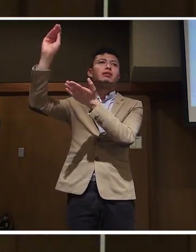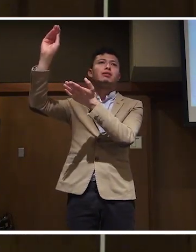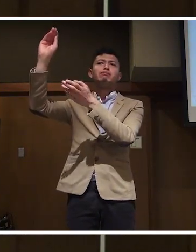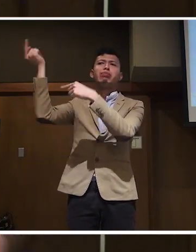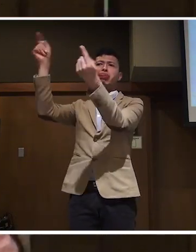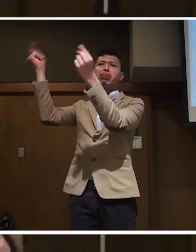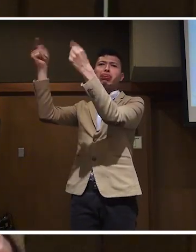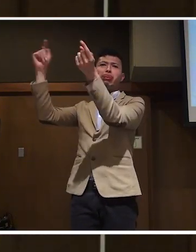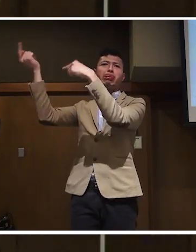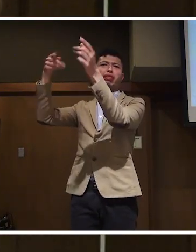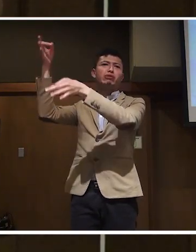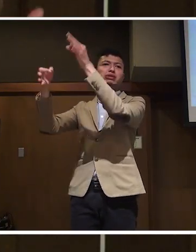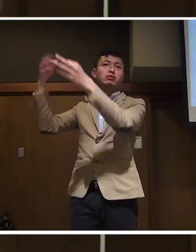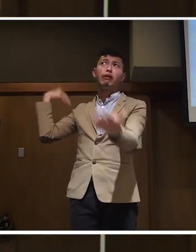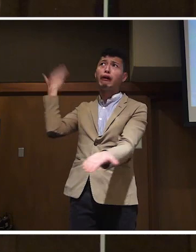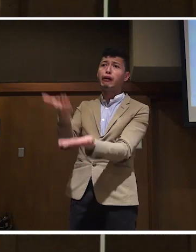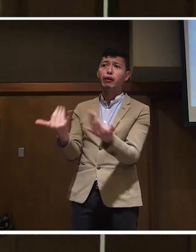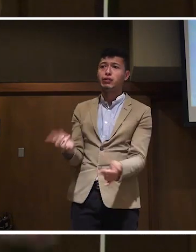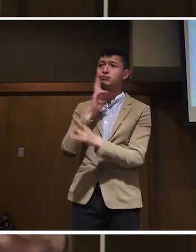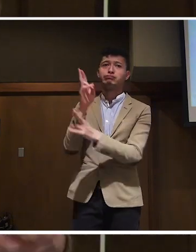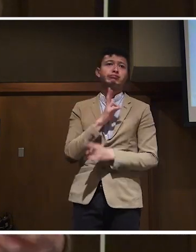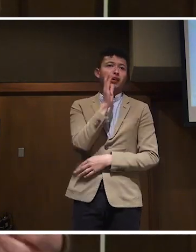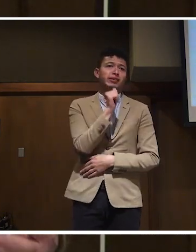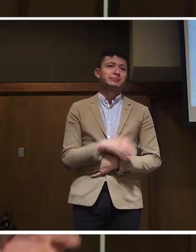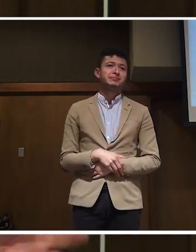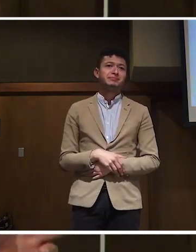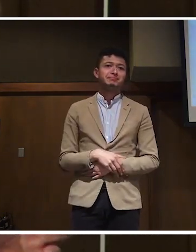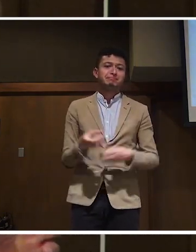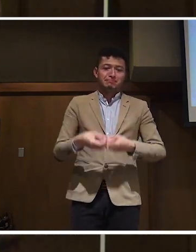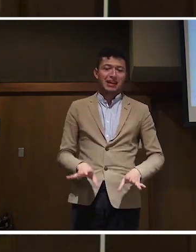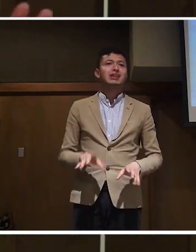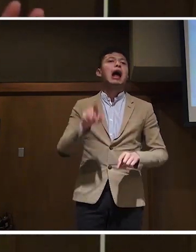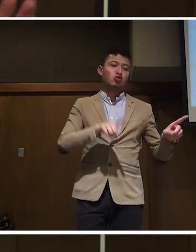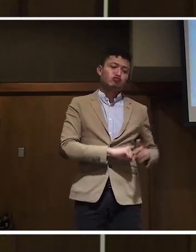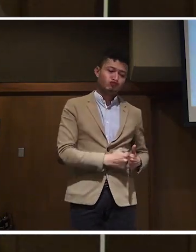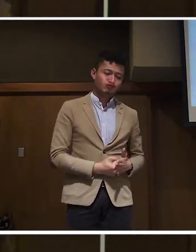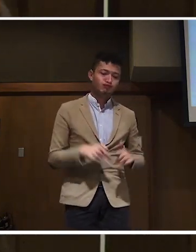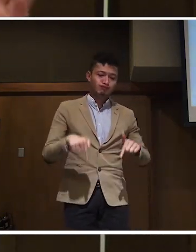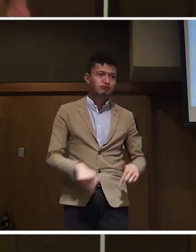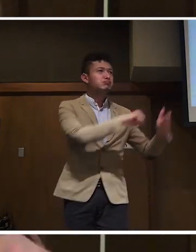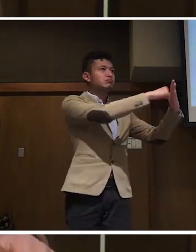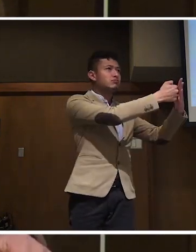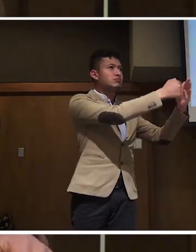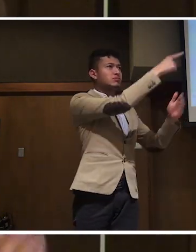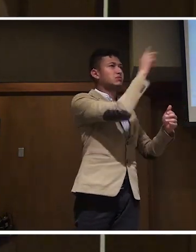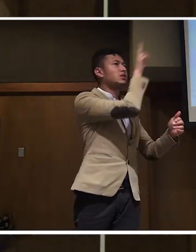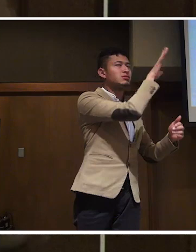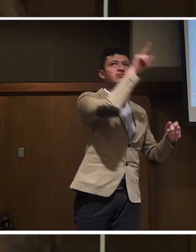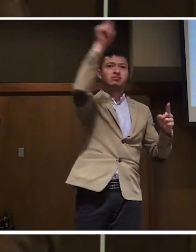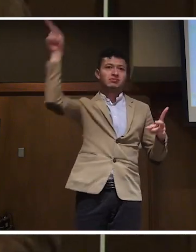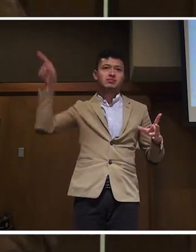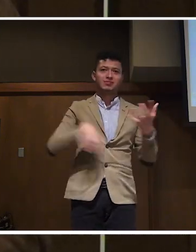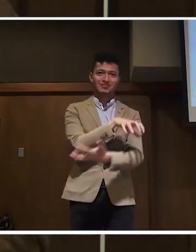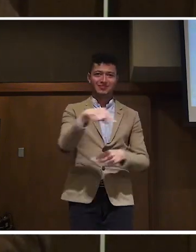la de Sadi, y hay otras colecciones de fotografía que van creando una posibilidad que es la que